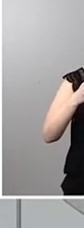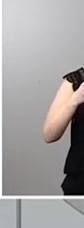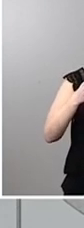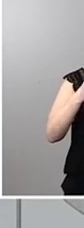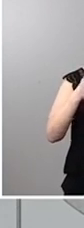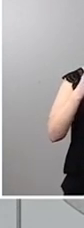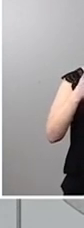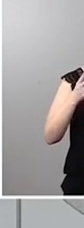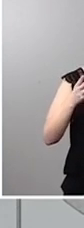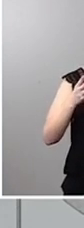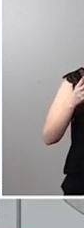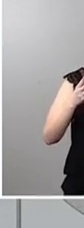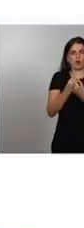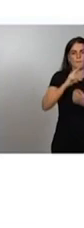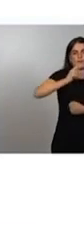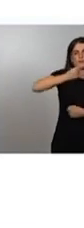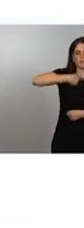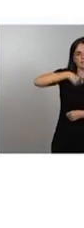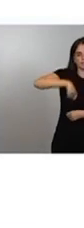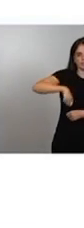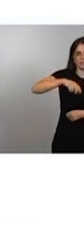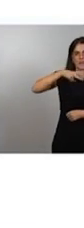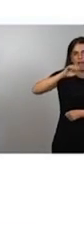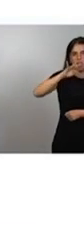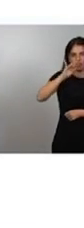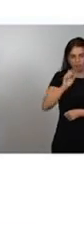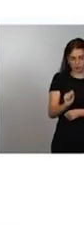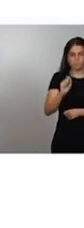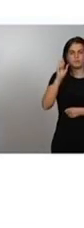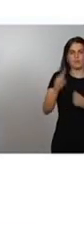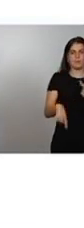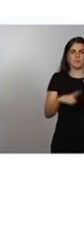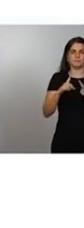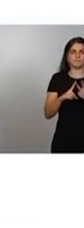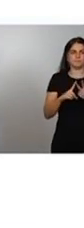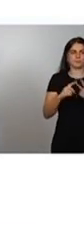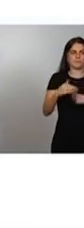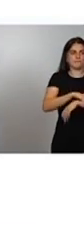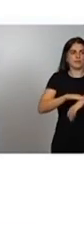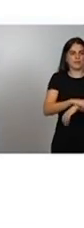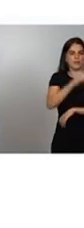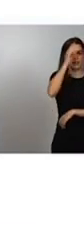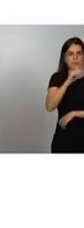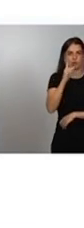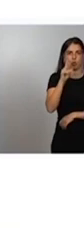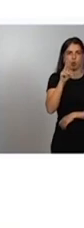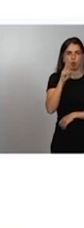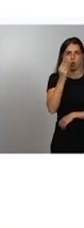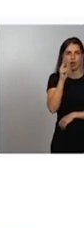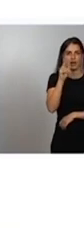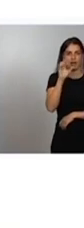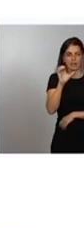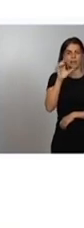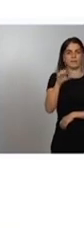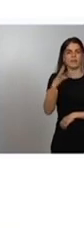¿no? La falta de apoyo de Estados Unidos. Desde este momento que nos encontramos este problema, evidentemente, ¿cuáles